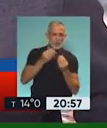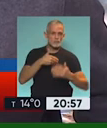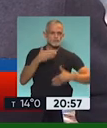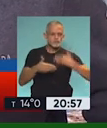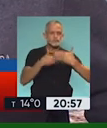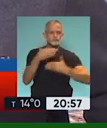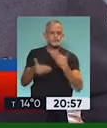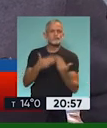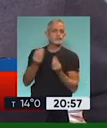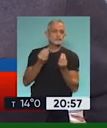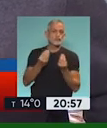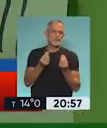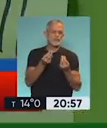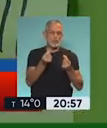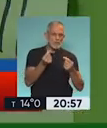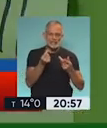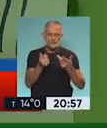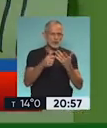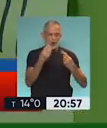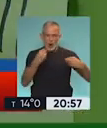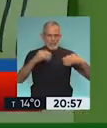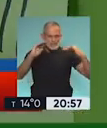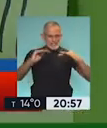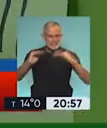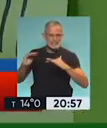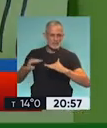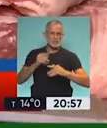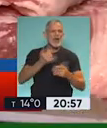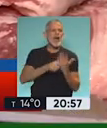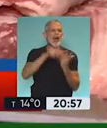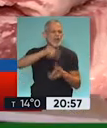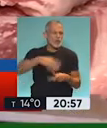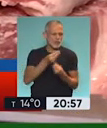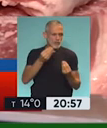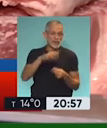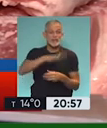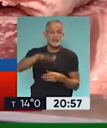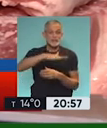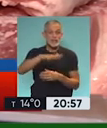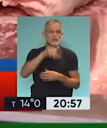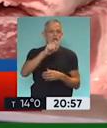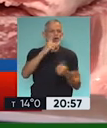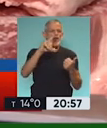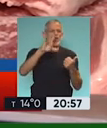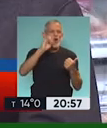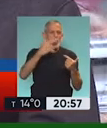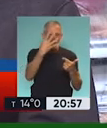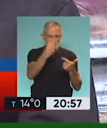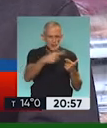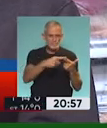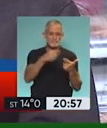estas dos discusiones que venimos planteando. Por un lado la necesidad de comer proteína, de comer carne, y por otro lado lo simbólico de comer carne vacuna en la